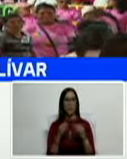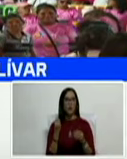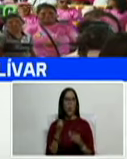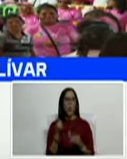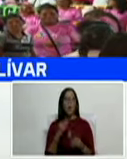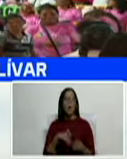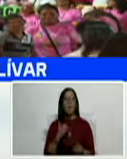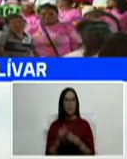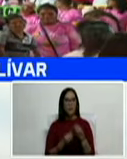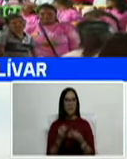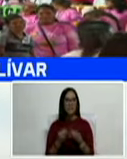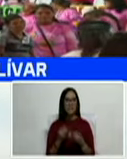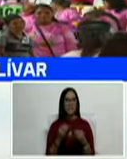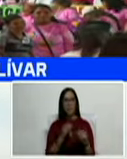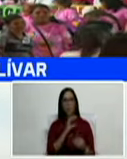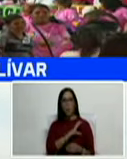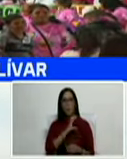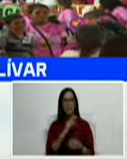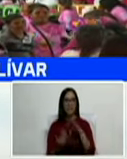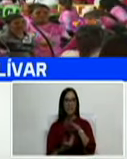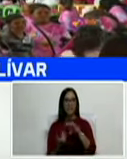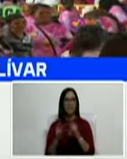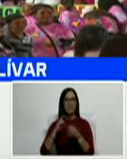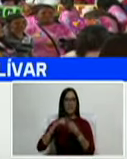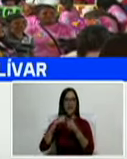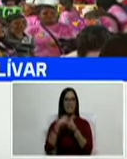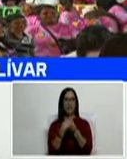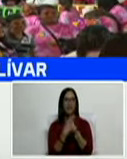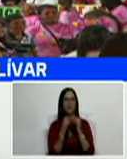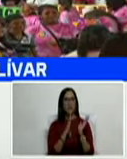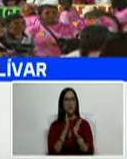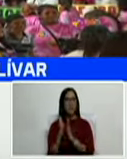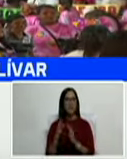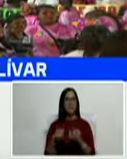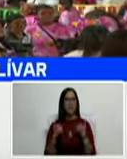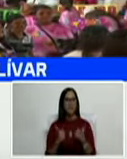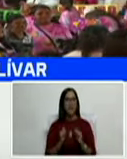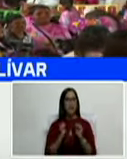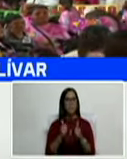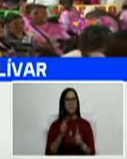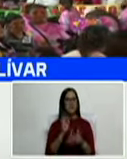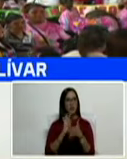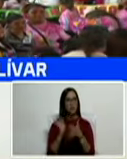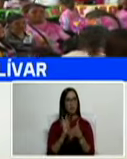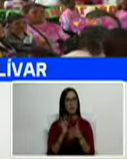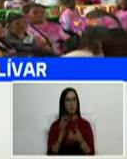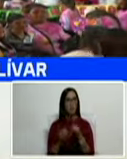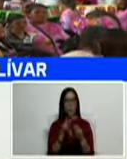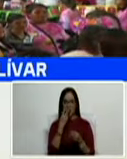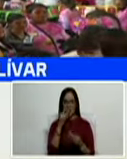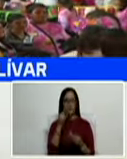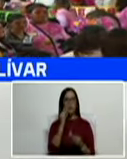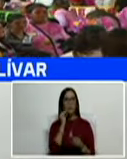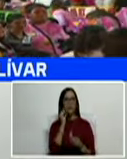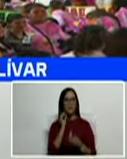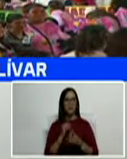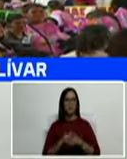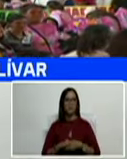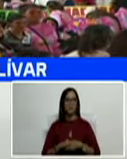¿Cómo podemos hacer que los comités de base se articulen, se organicen bien, empiecen a funcionar? ¿Cómo lo ves tú con tu